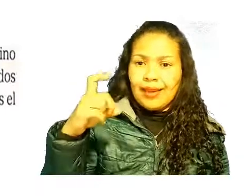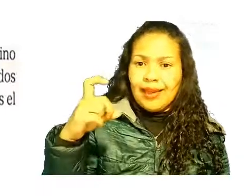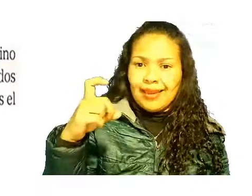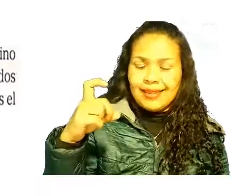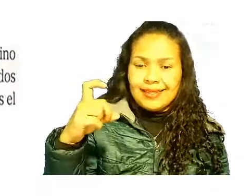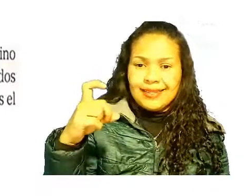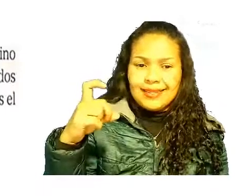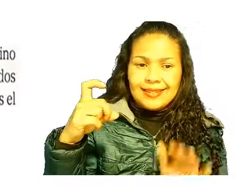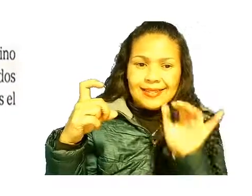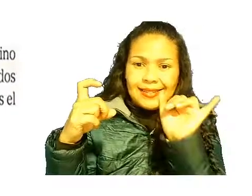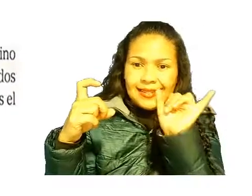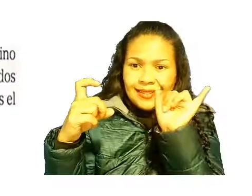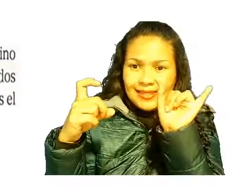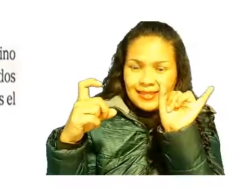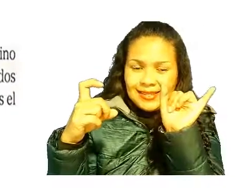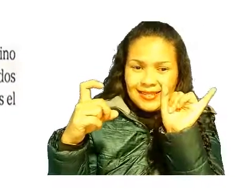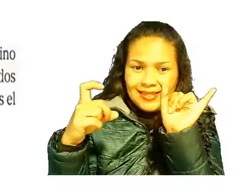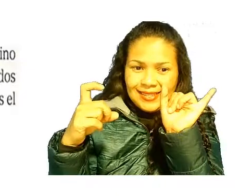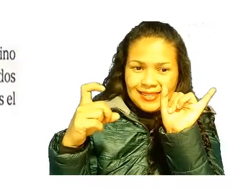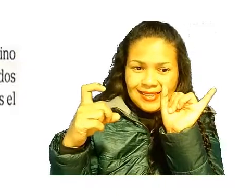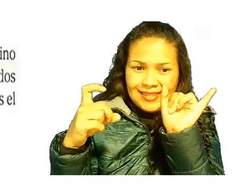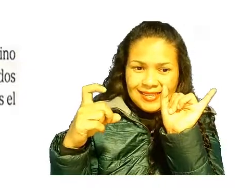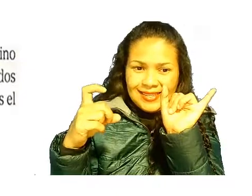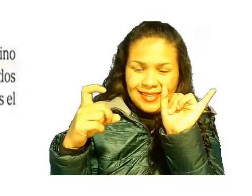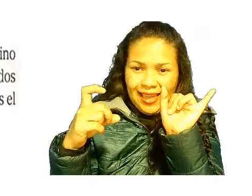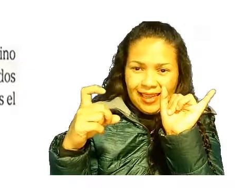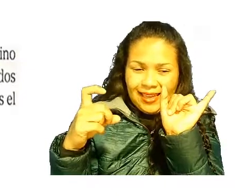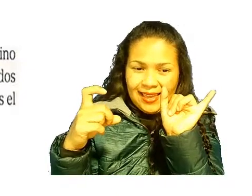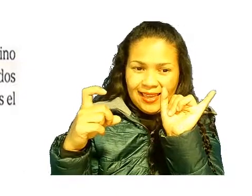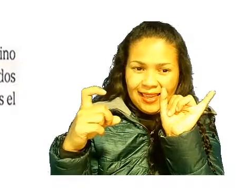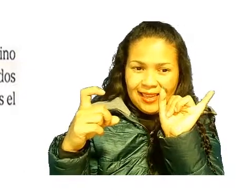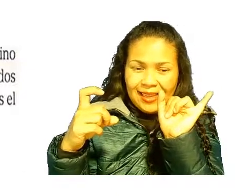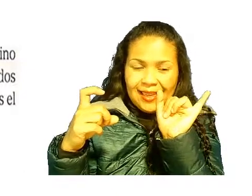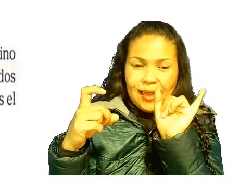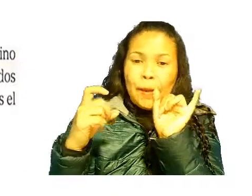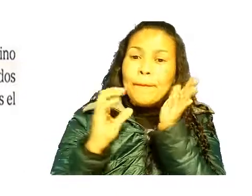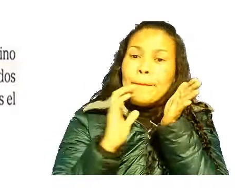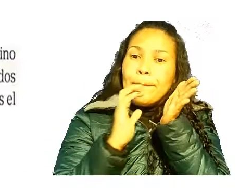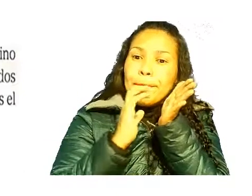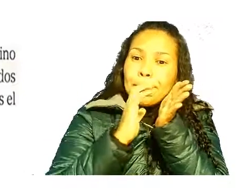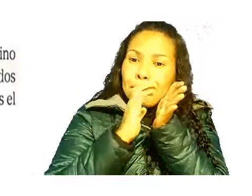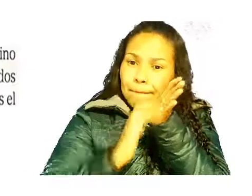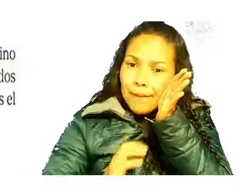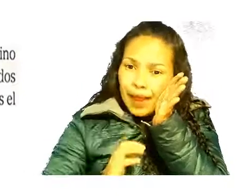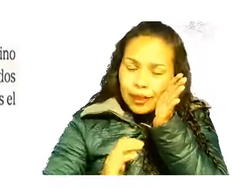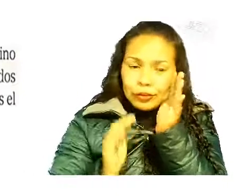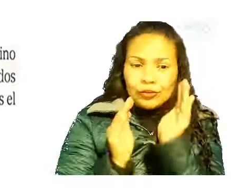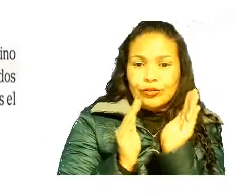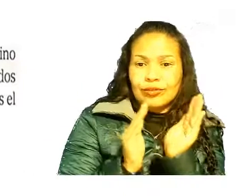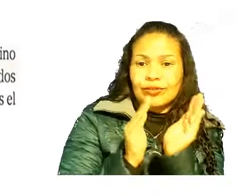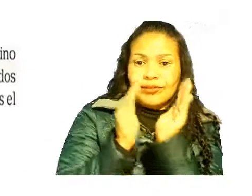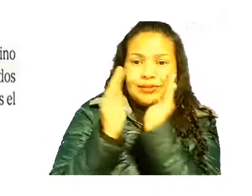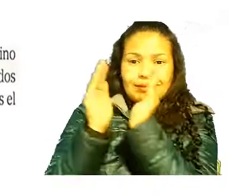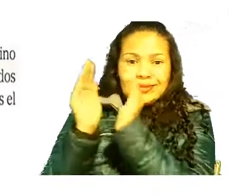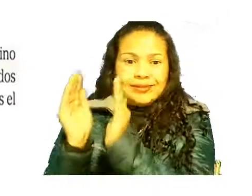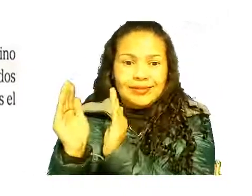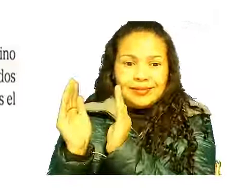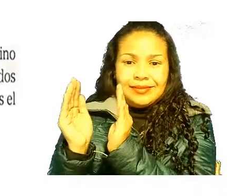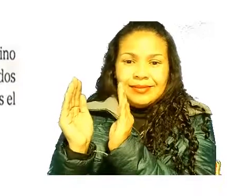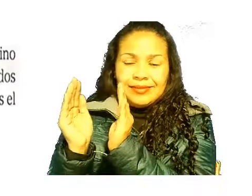comunes. En este caso están separadas por los signos más y menos, y en este caso